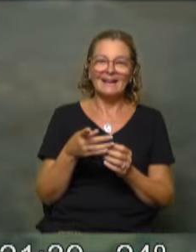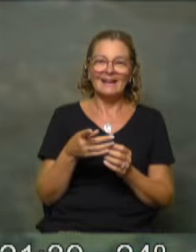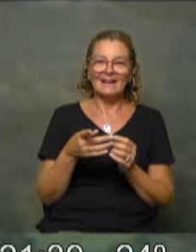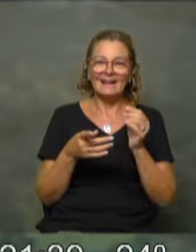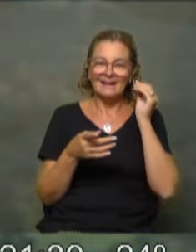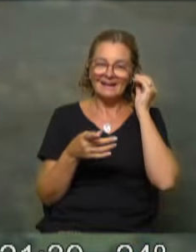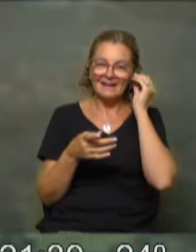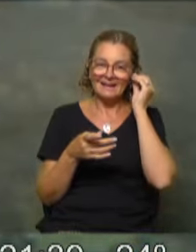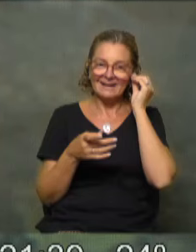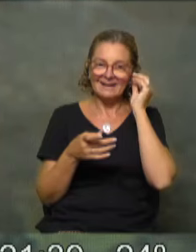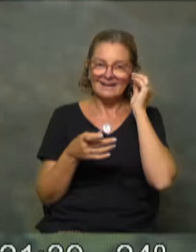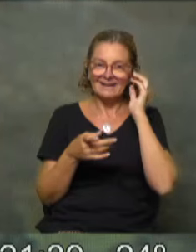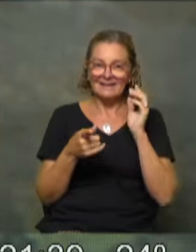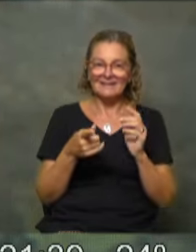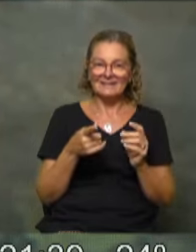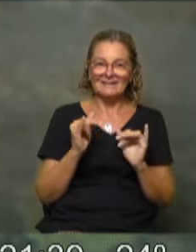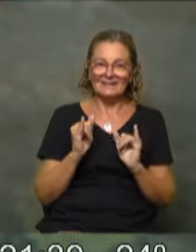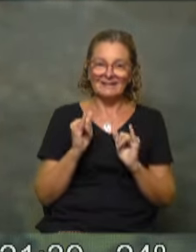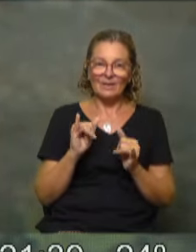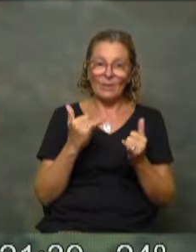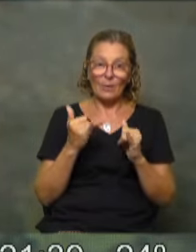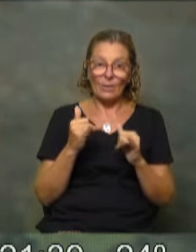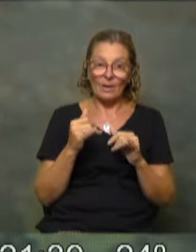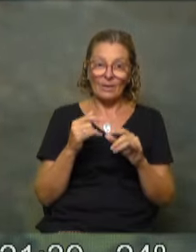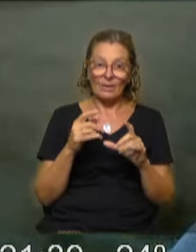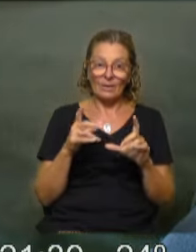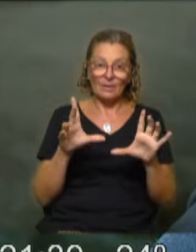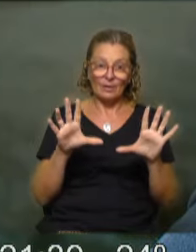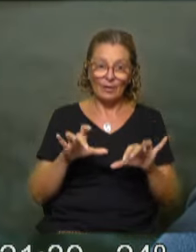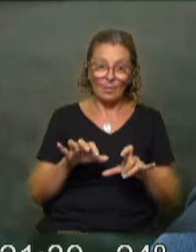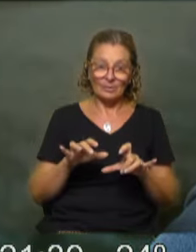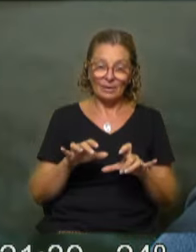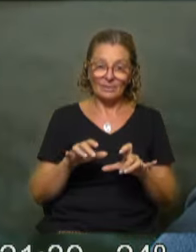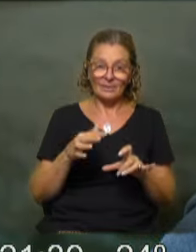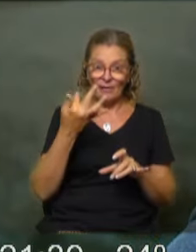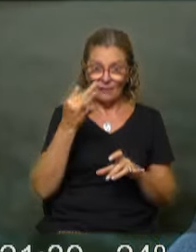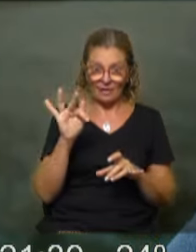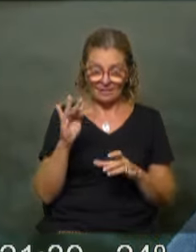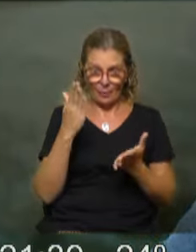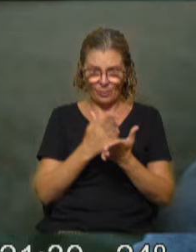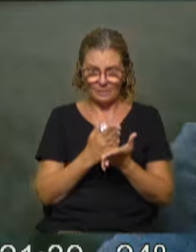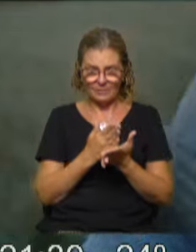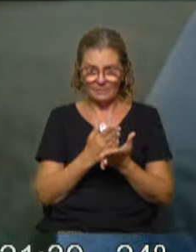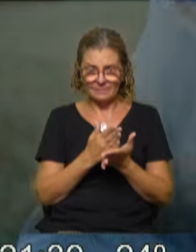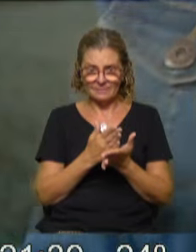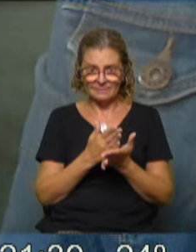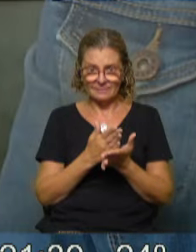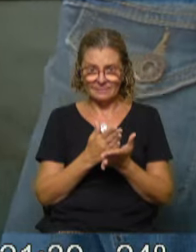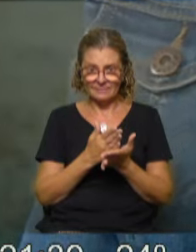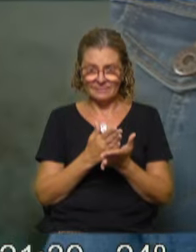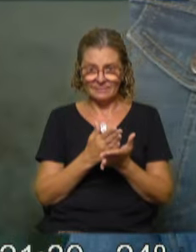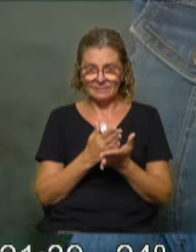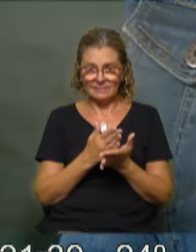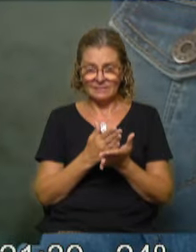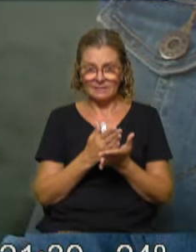Plants? No, es Plants vs. Zombies. Plants vs. Zombies. Un juego de computadora buenísimo. Para, y en Francia, y lo último. ¿Qué? ¿Le das